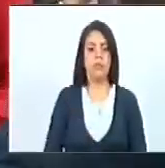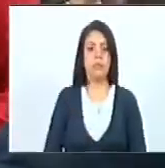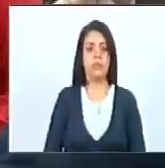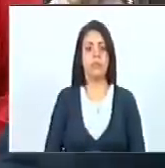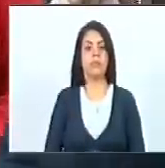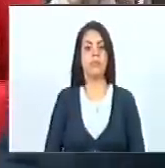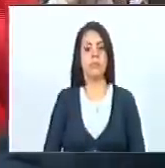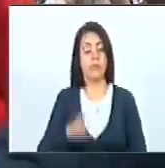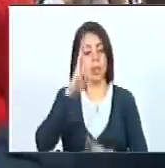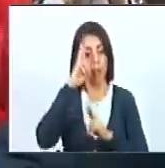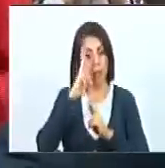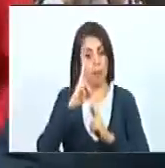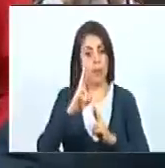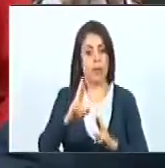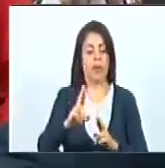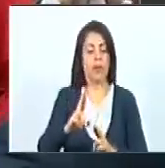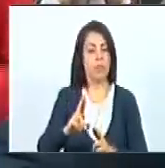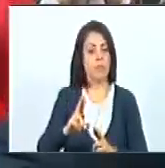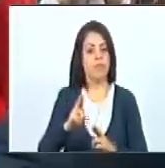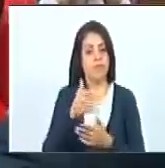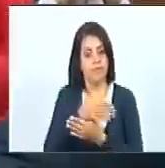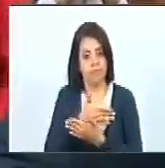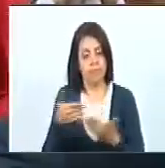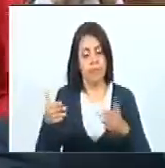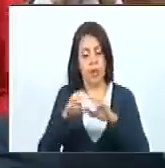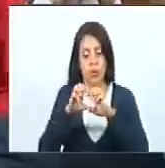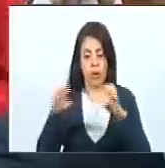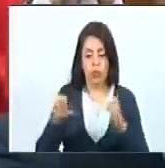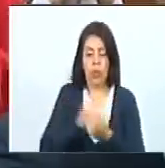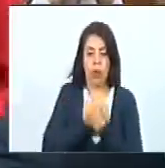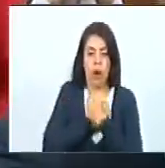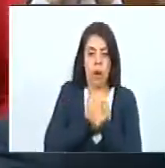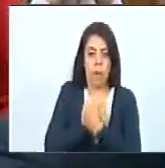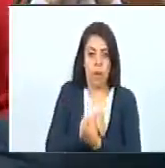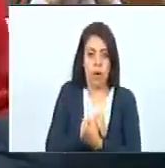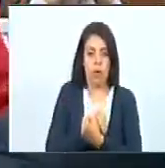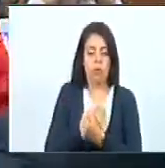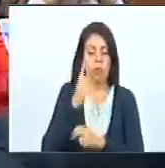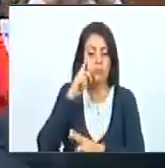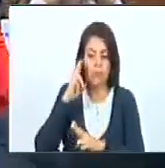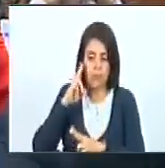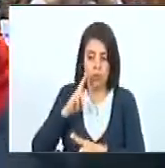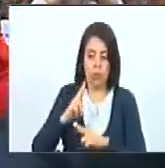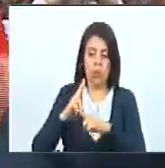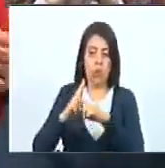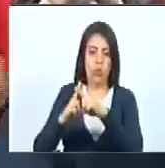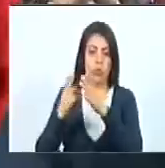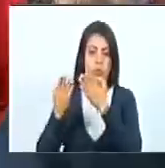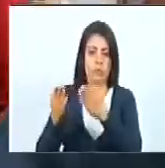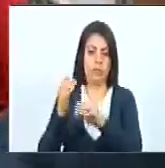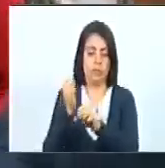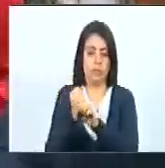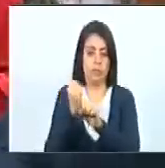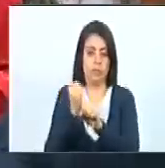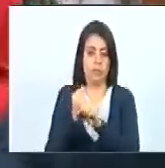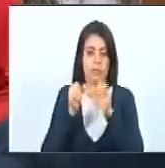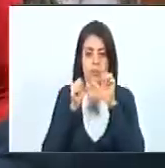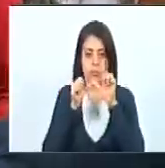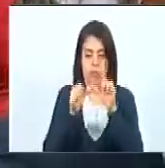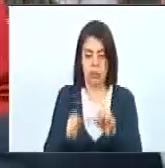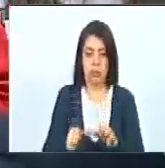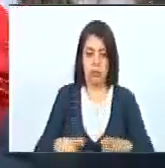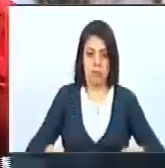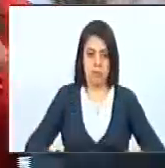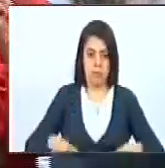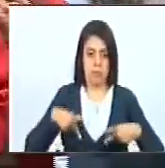un respeto, una consideración, un profundo amor y un profundo reconocimiento por la labor que durante toda